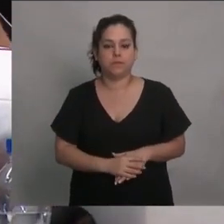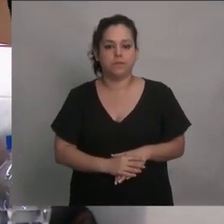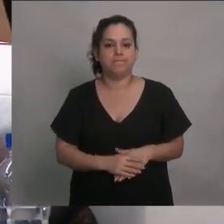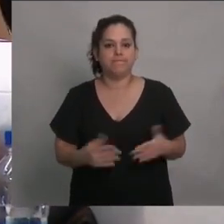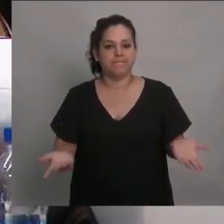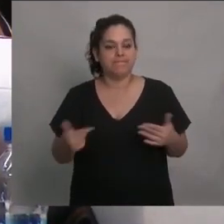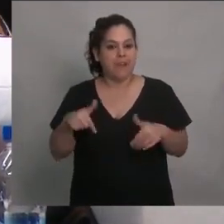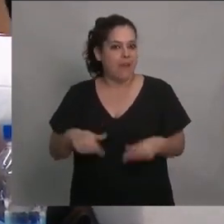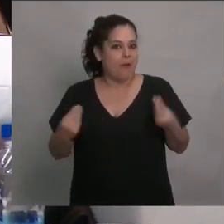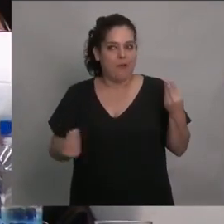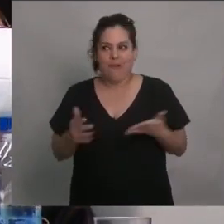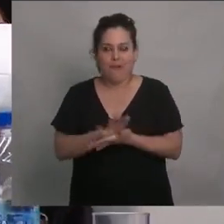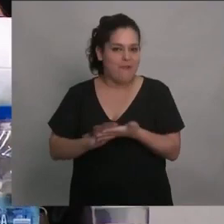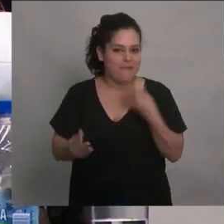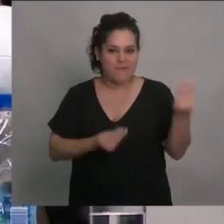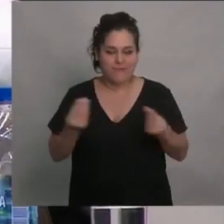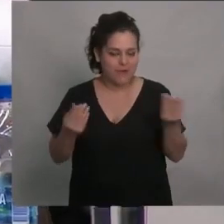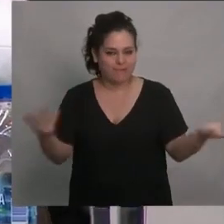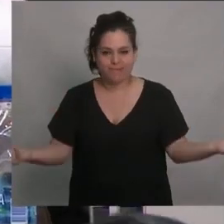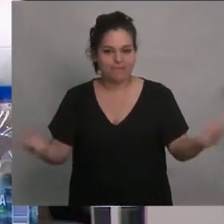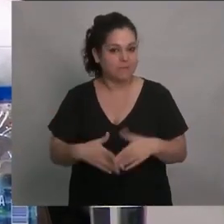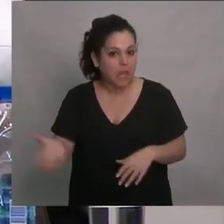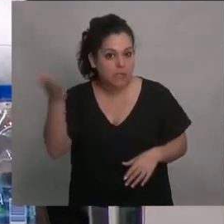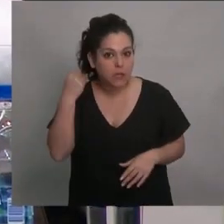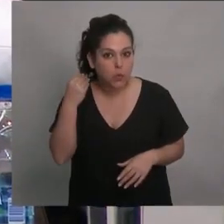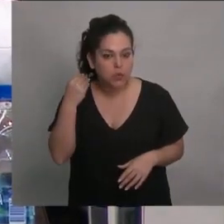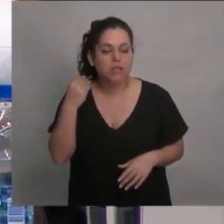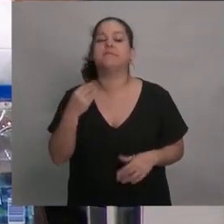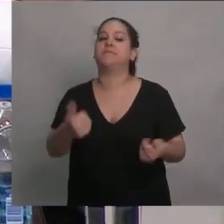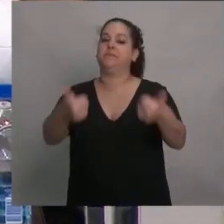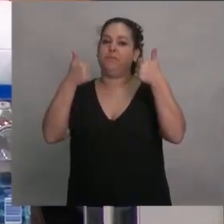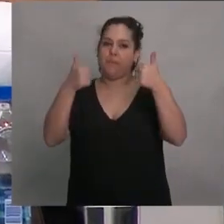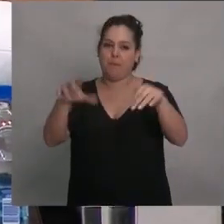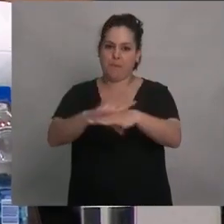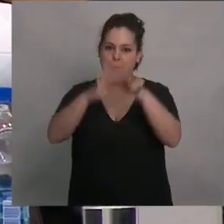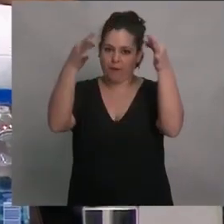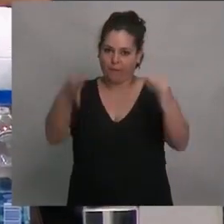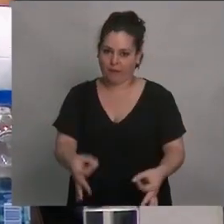Gracias. ¿Esto cómo hacemos? A ver. ¿Este? ¿Se escucha? Ah, perfecto.